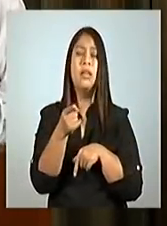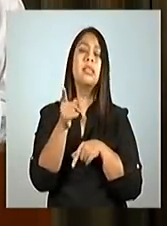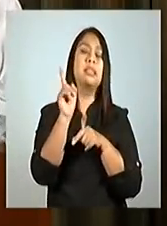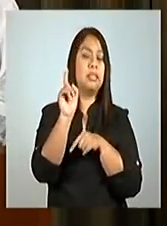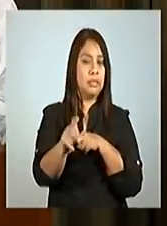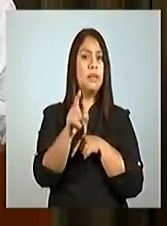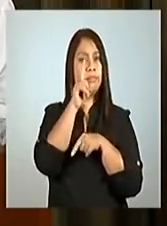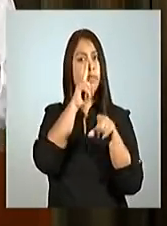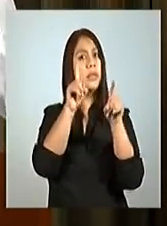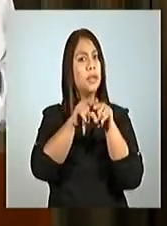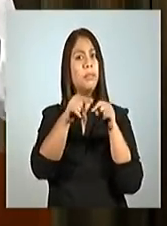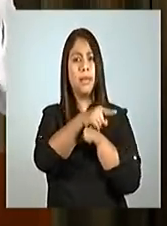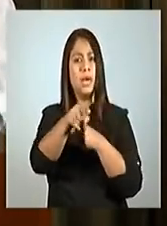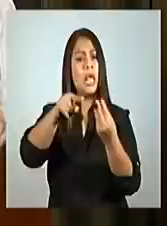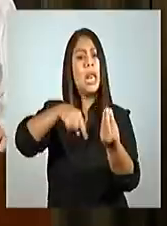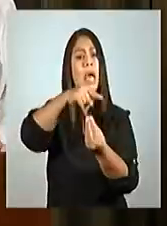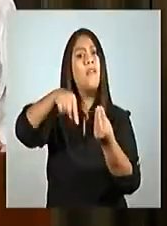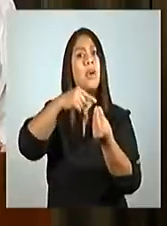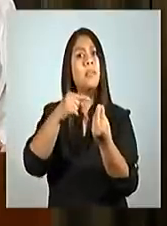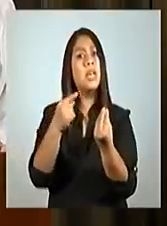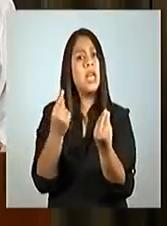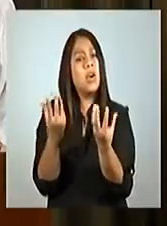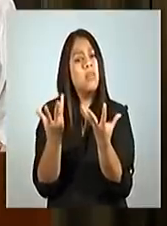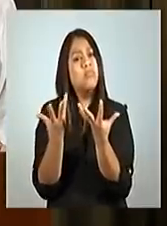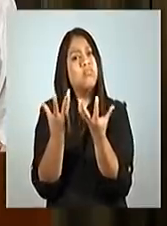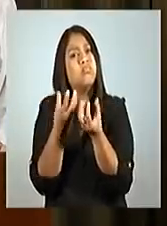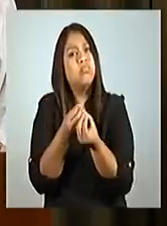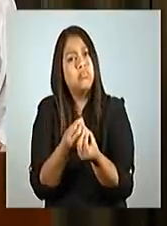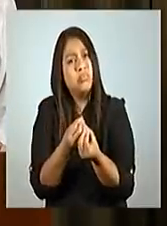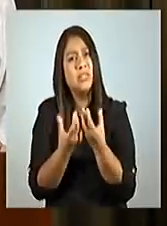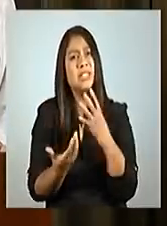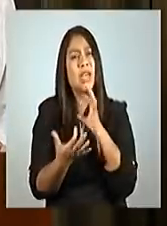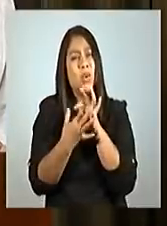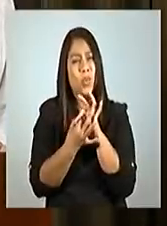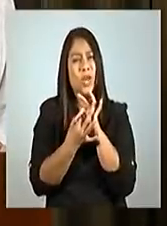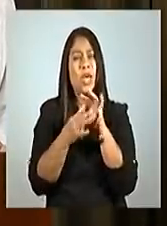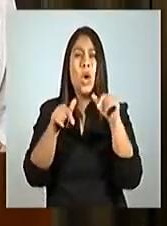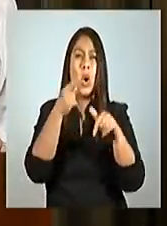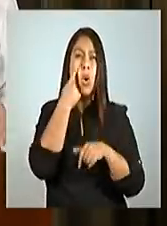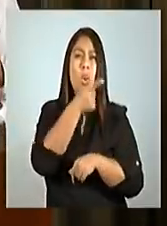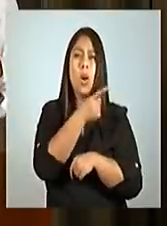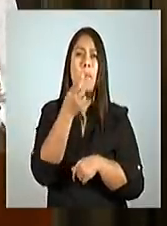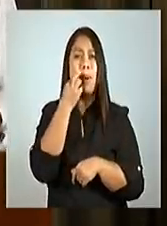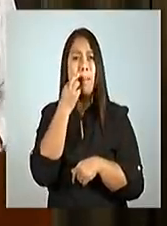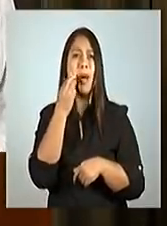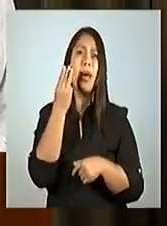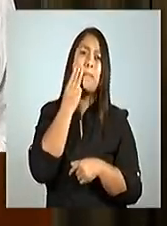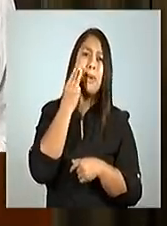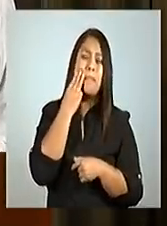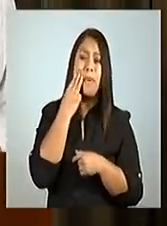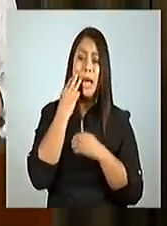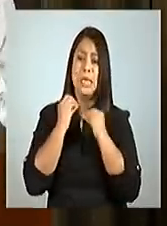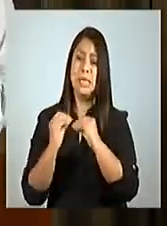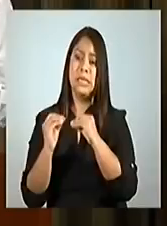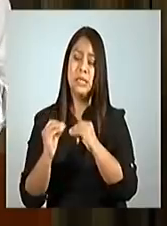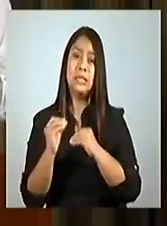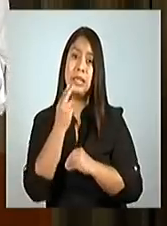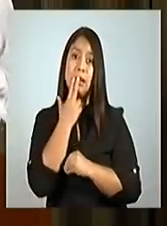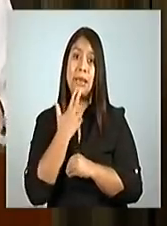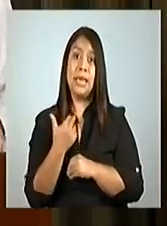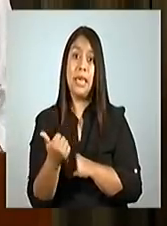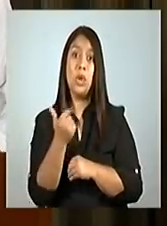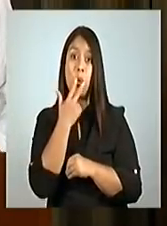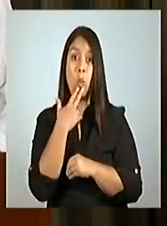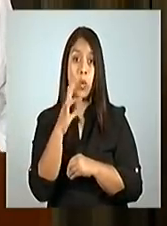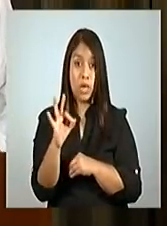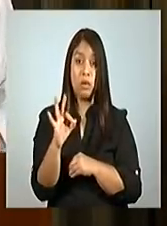que reconocer que la familia se ha integrado. Hoy vemos a madres y padres educadores ayudando a sus